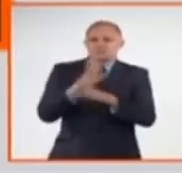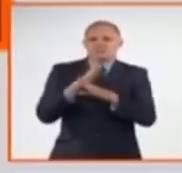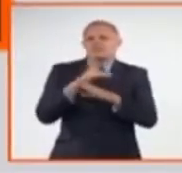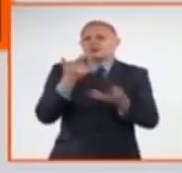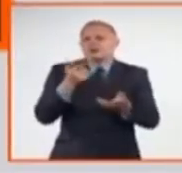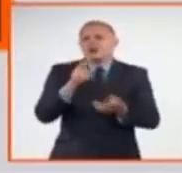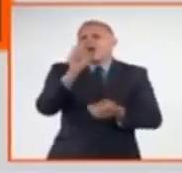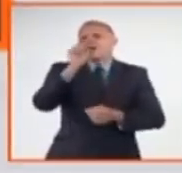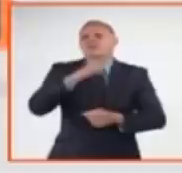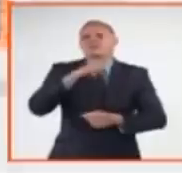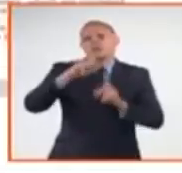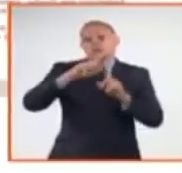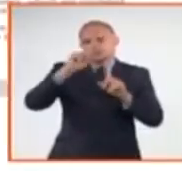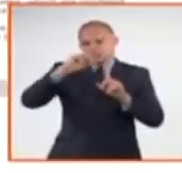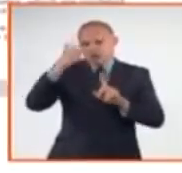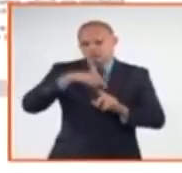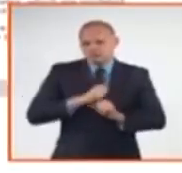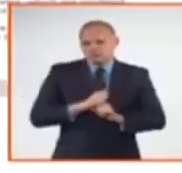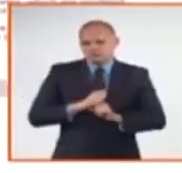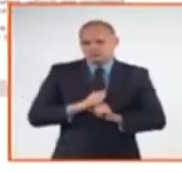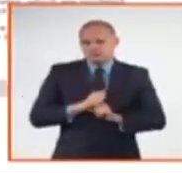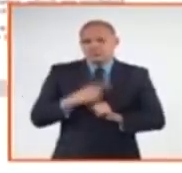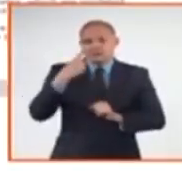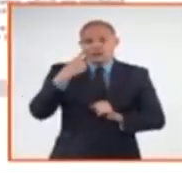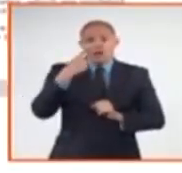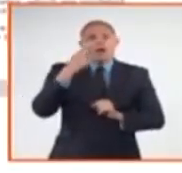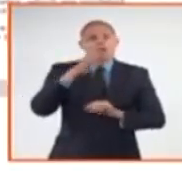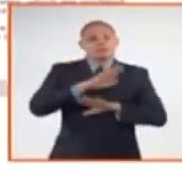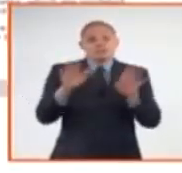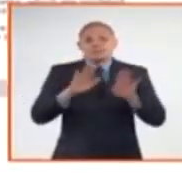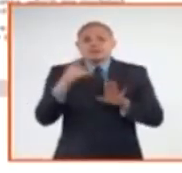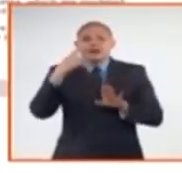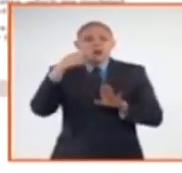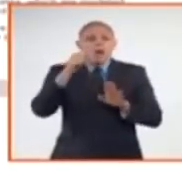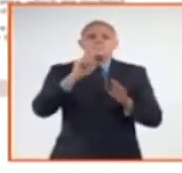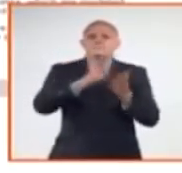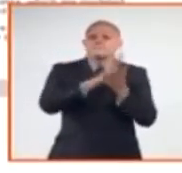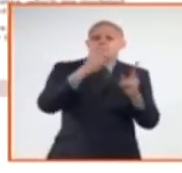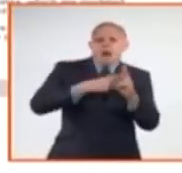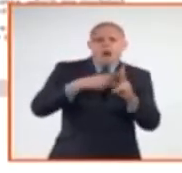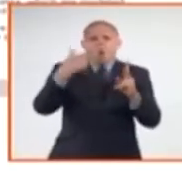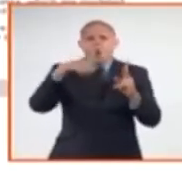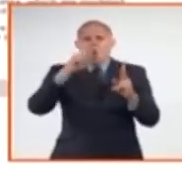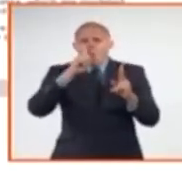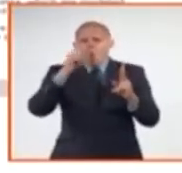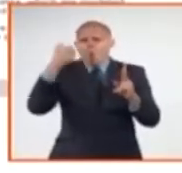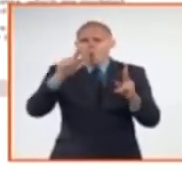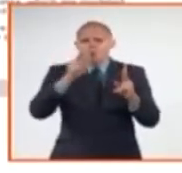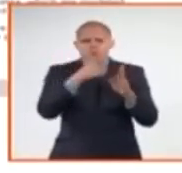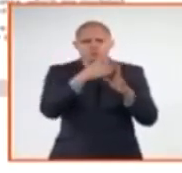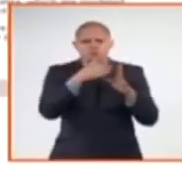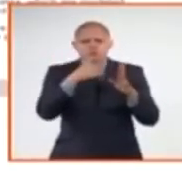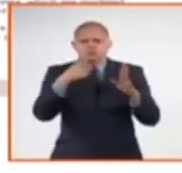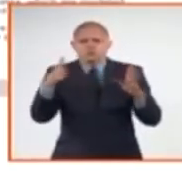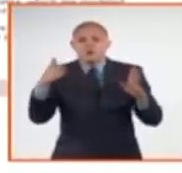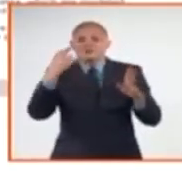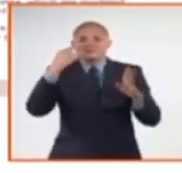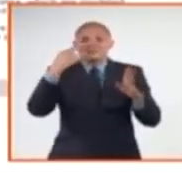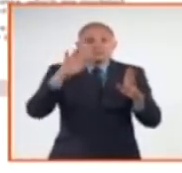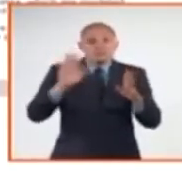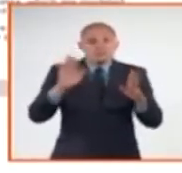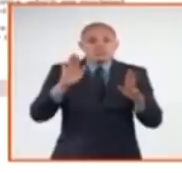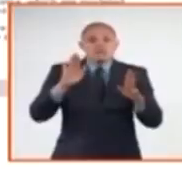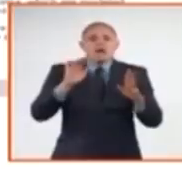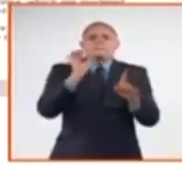y vean cómo mayo se ha ido incrementando en este momento bueno tiene más del 90 por ciento de la separ el círculo la cepa de esto sea